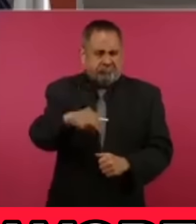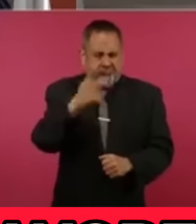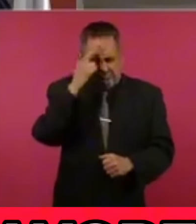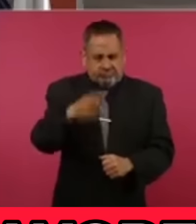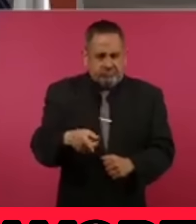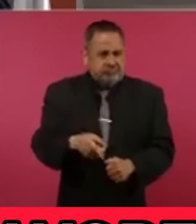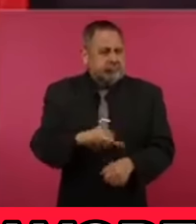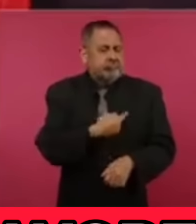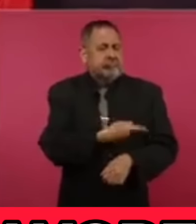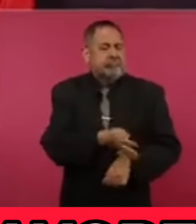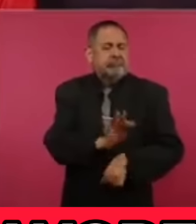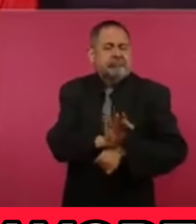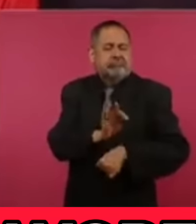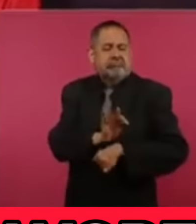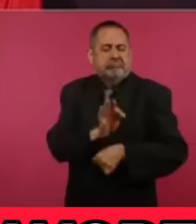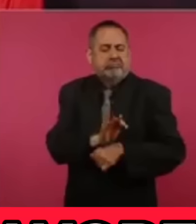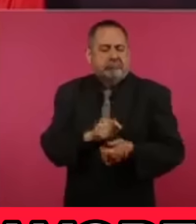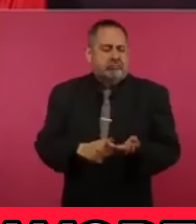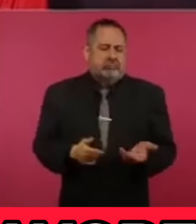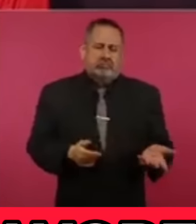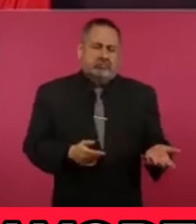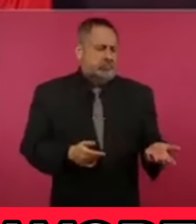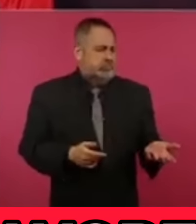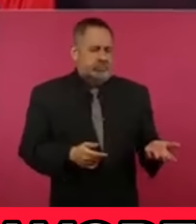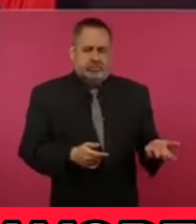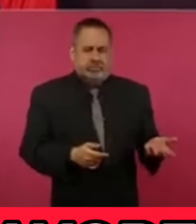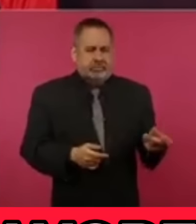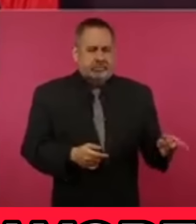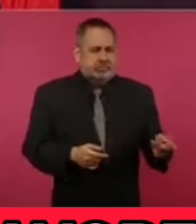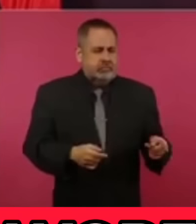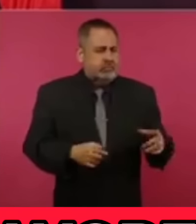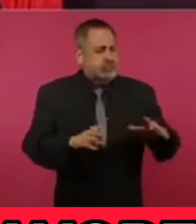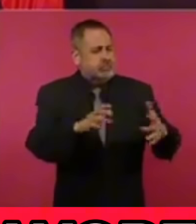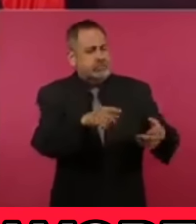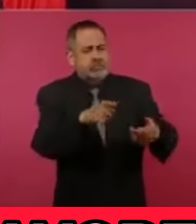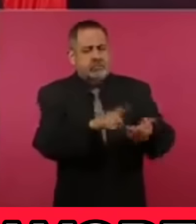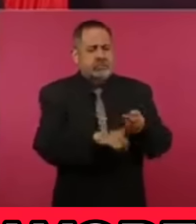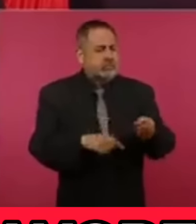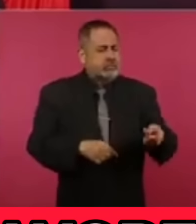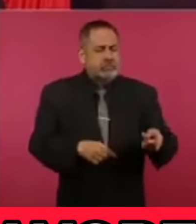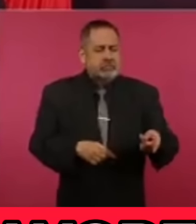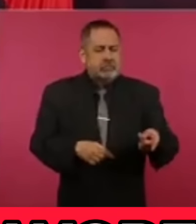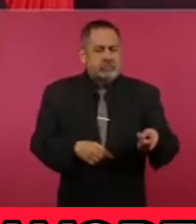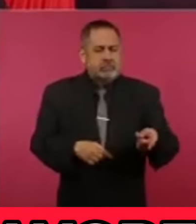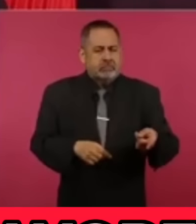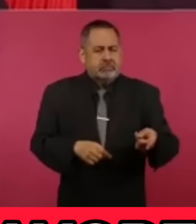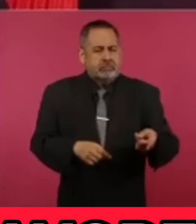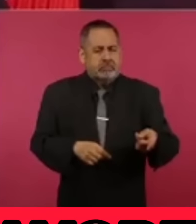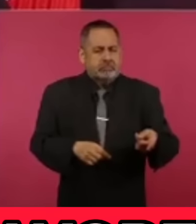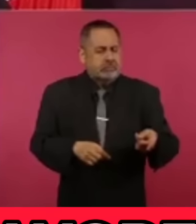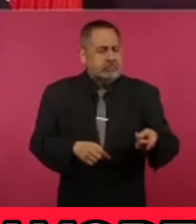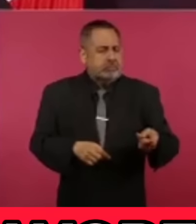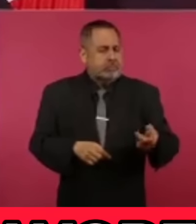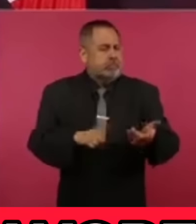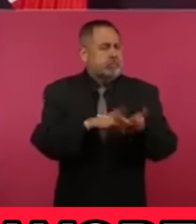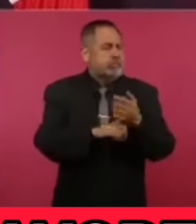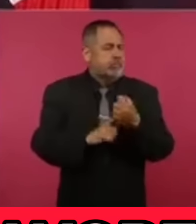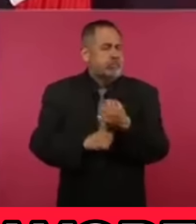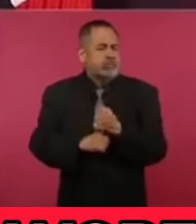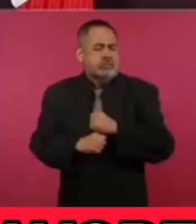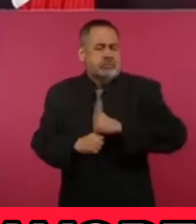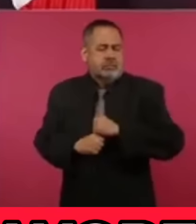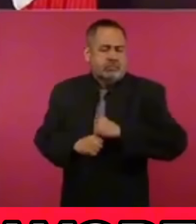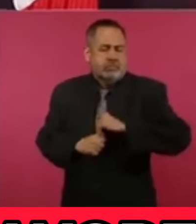se está protegiendo a quienes tienen relaciones